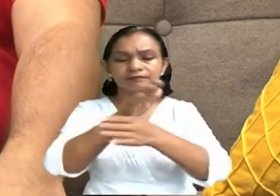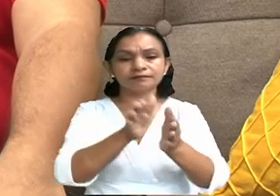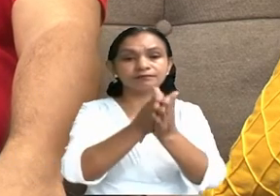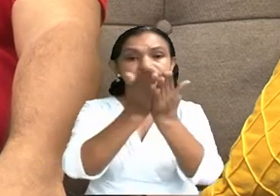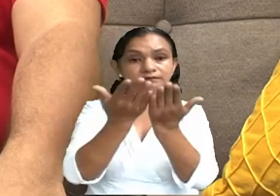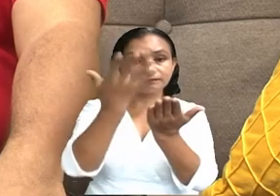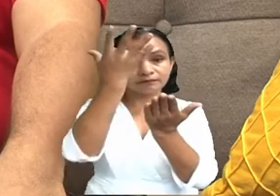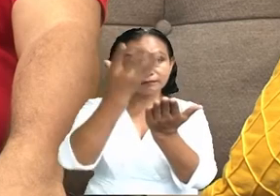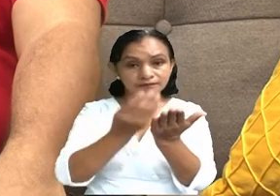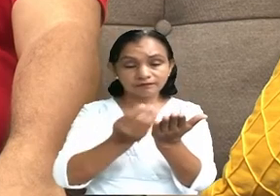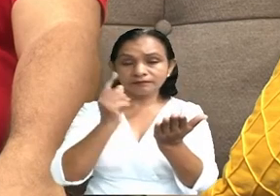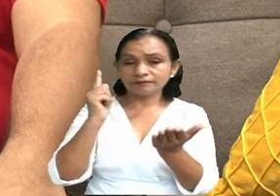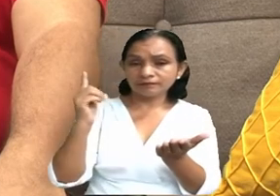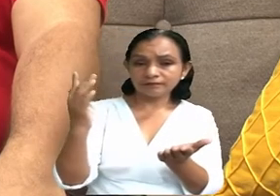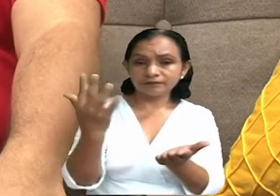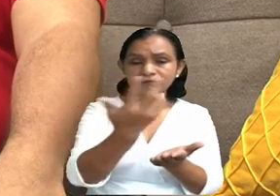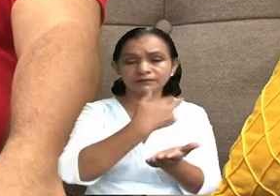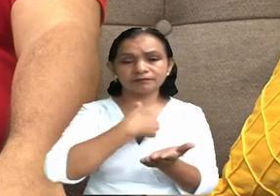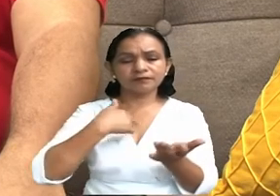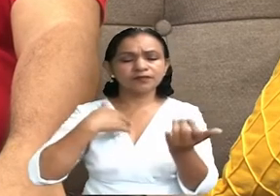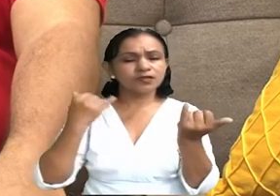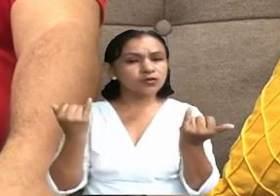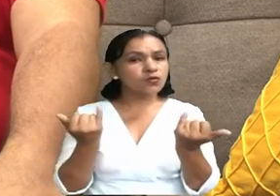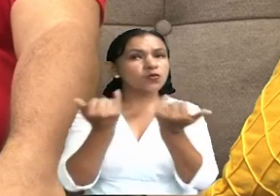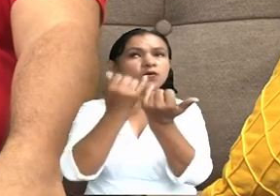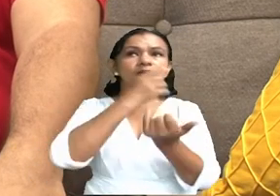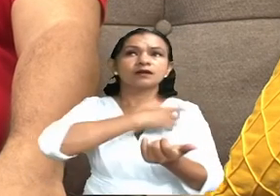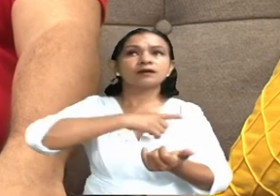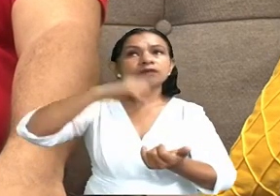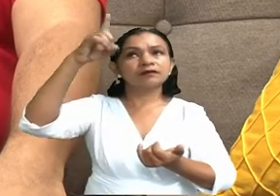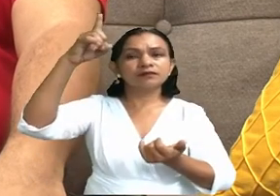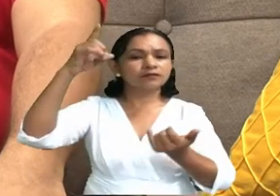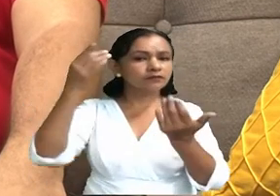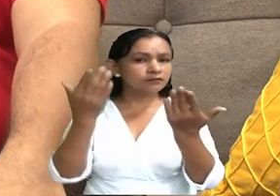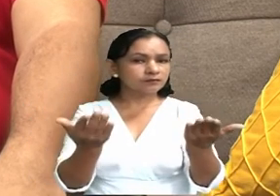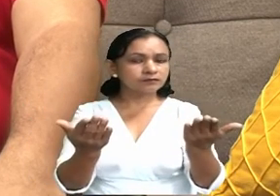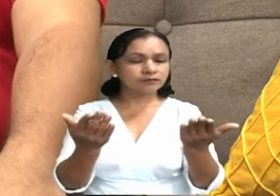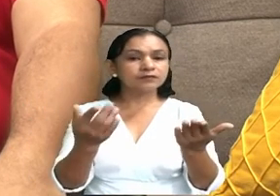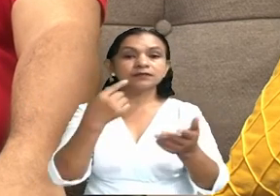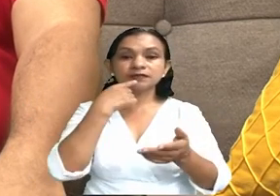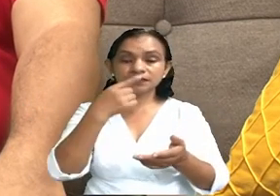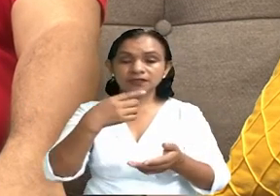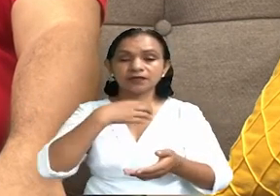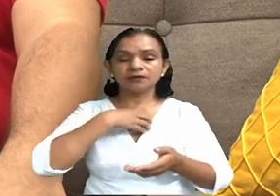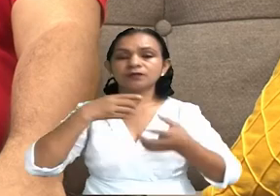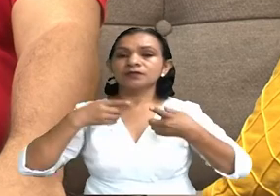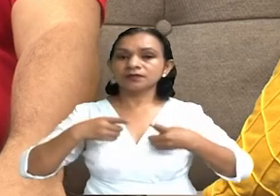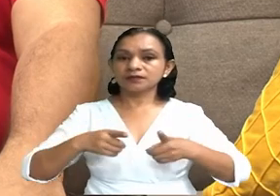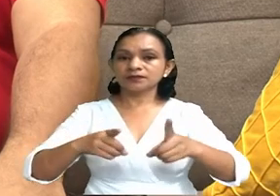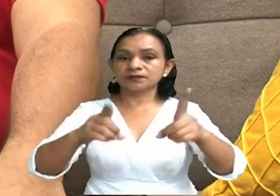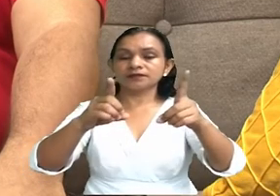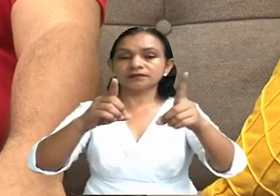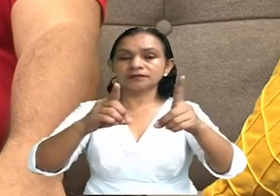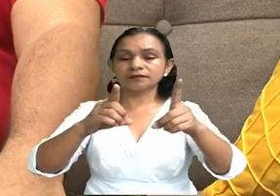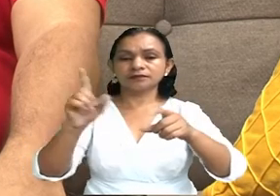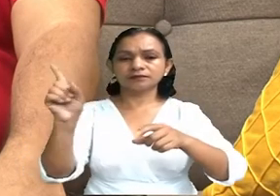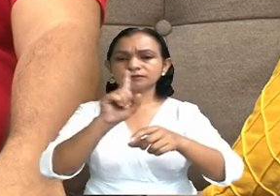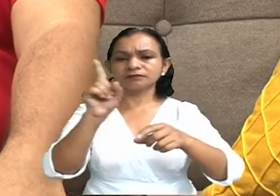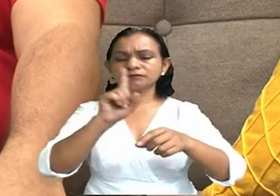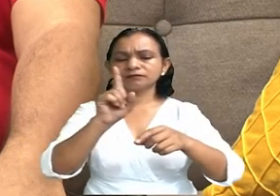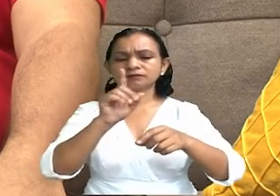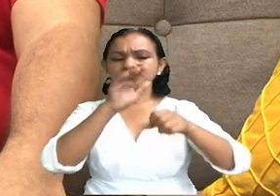dice que fuimos todos creados a imagen y semejanza de Dios, y ahí radica nuestra dignidad, para que no